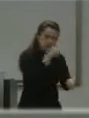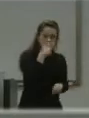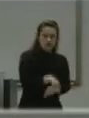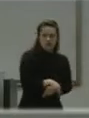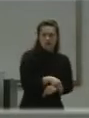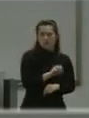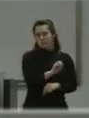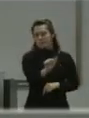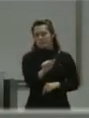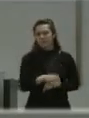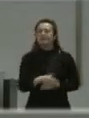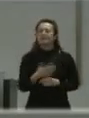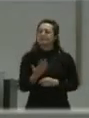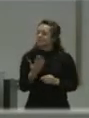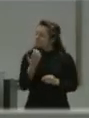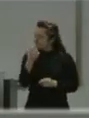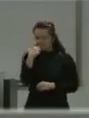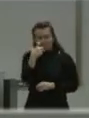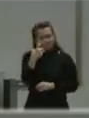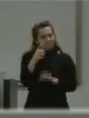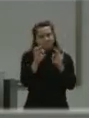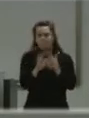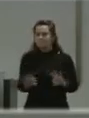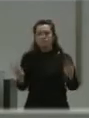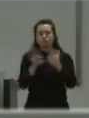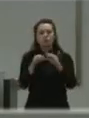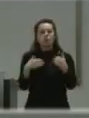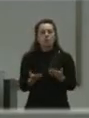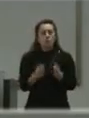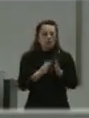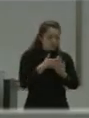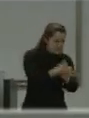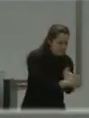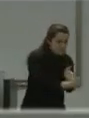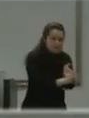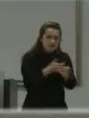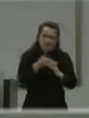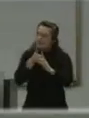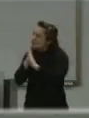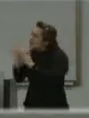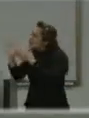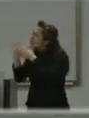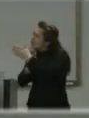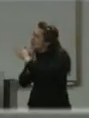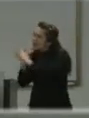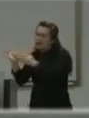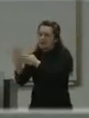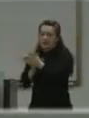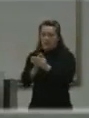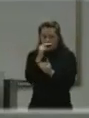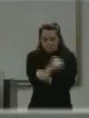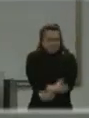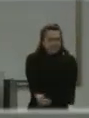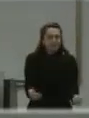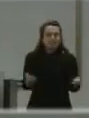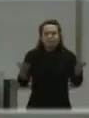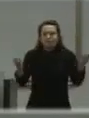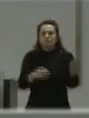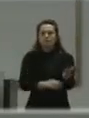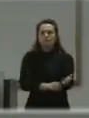es es muy muy muy importante la comunicación con los chicos ya sea de